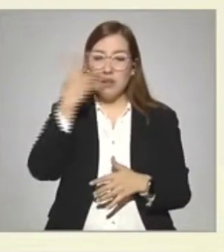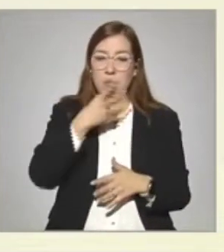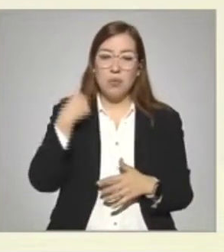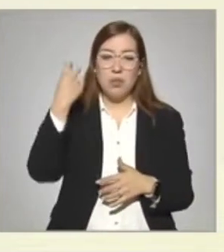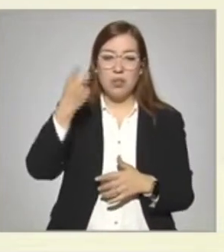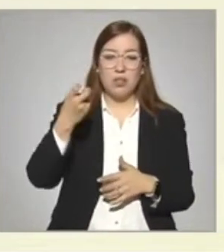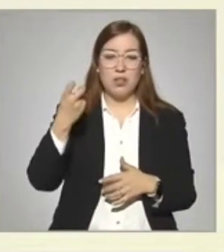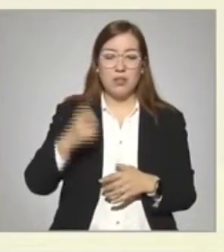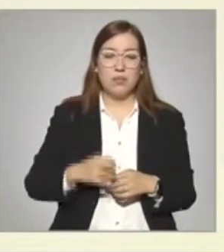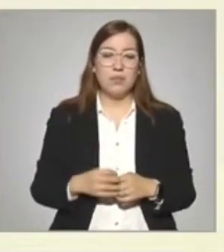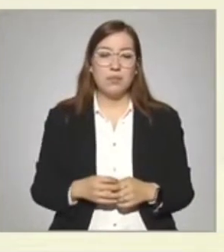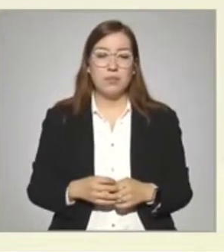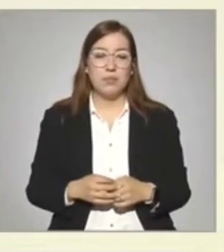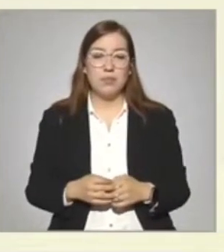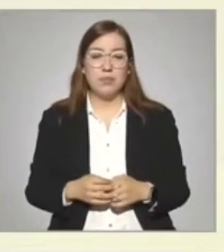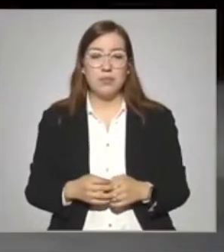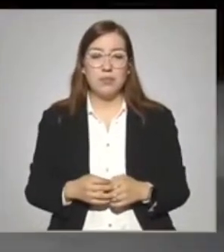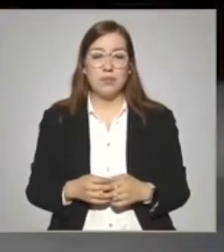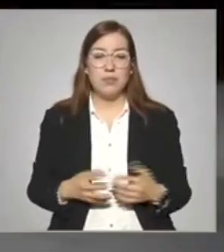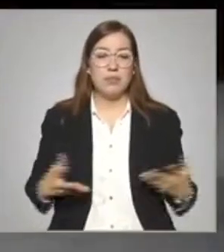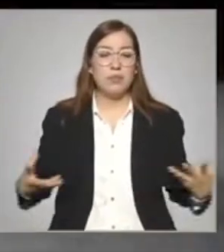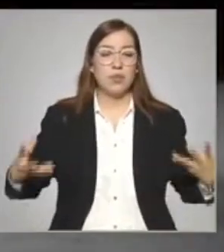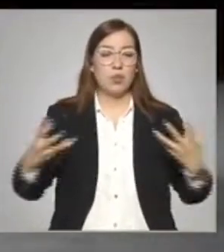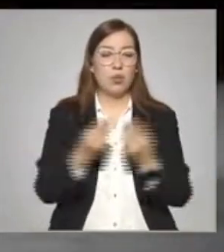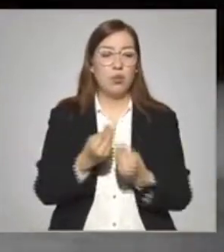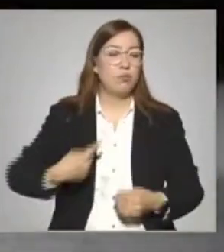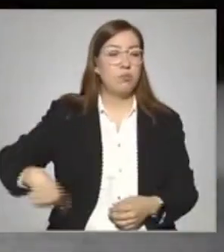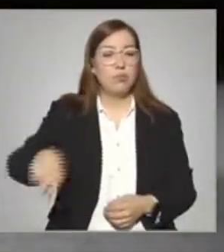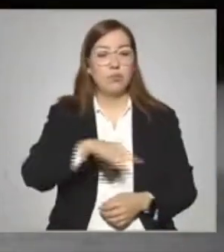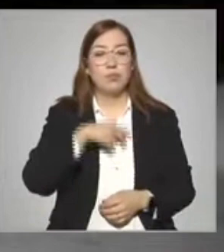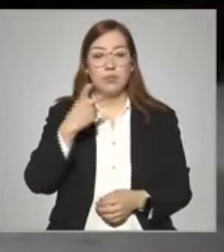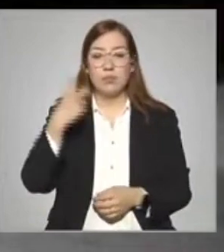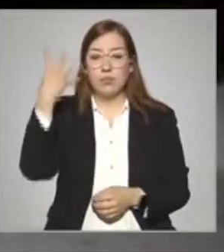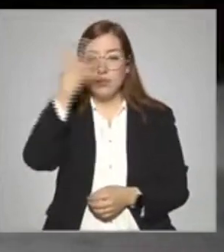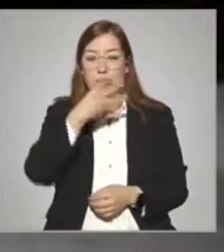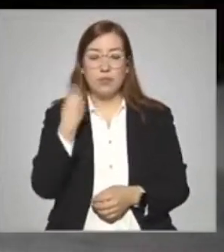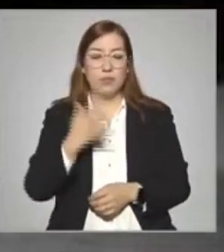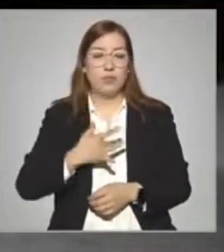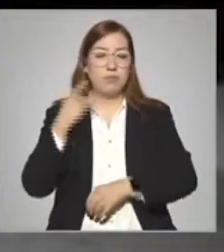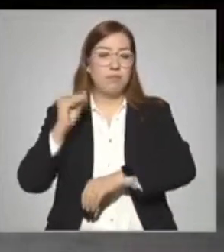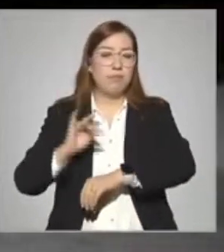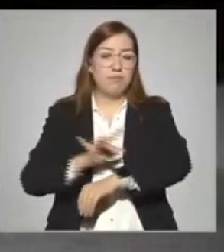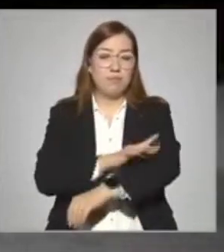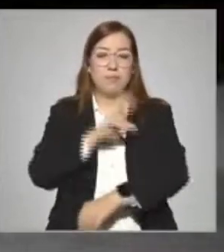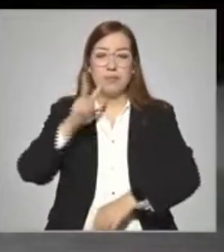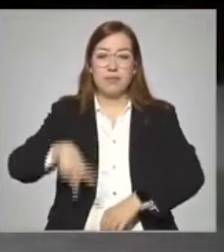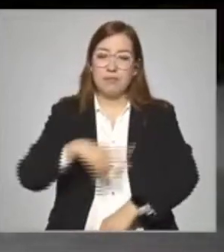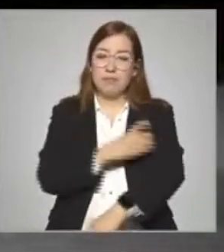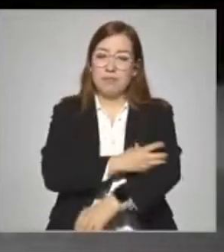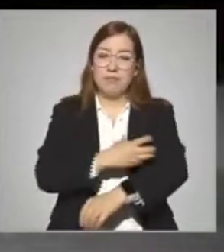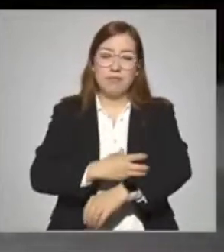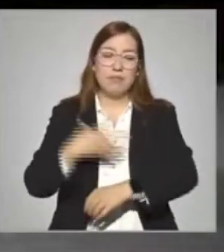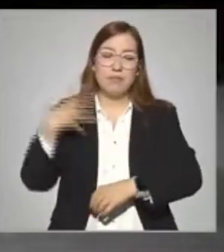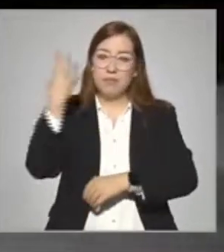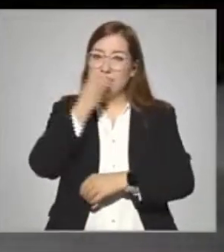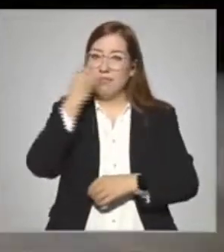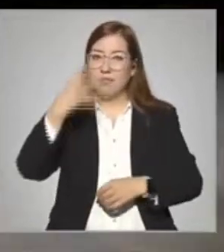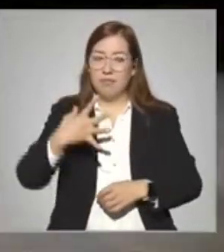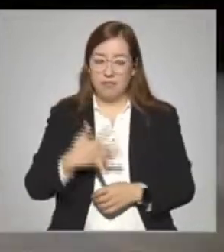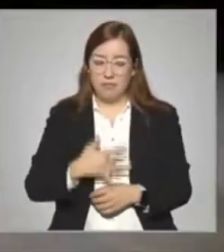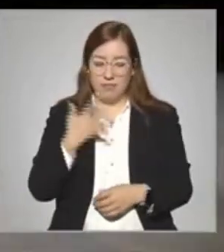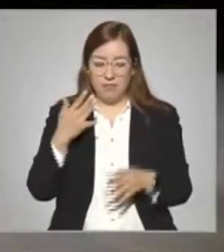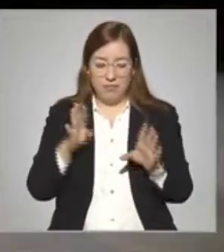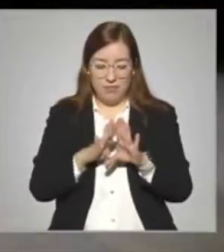que se hace entre ellos y nosotros es muy bonita porque sientes su energía, sientes su acompañamiento, sientes su